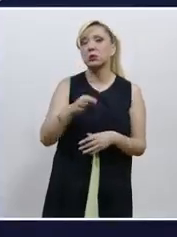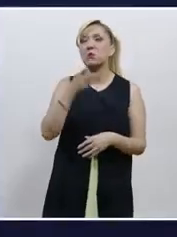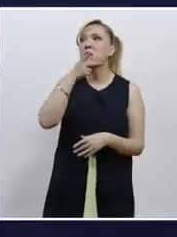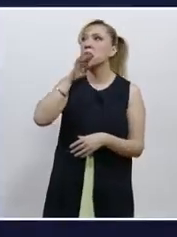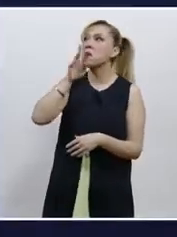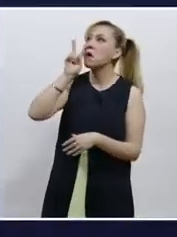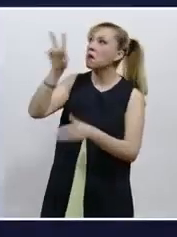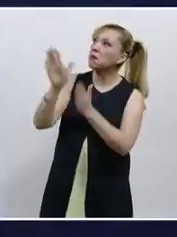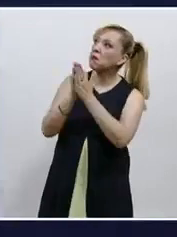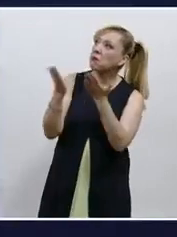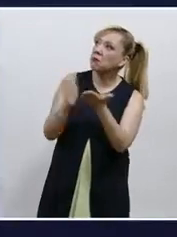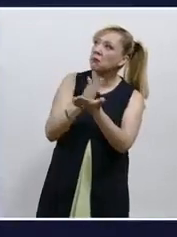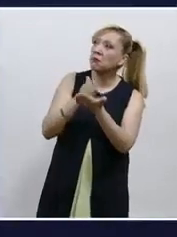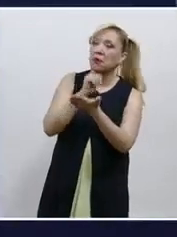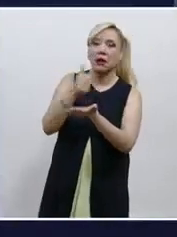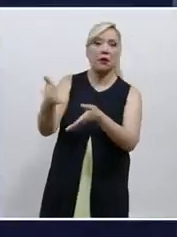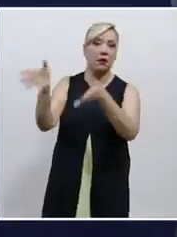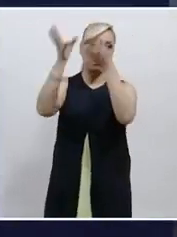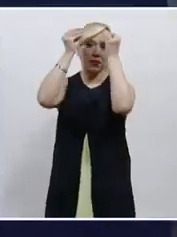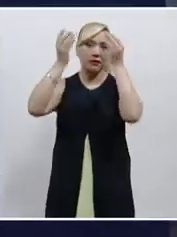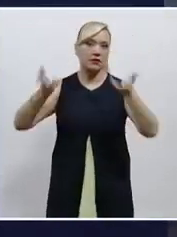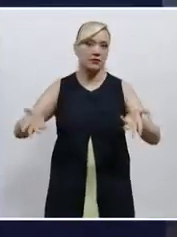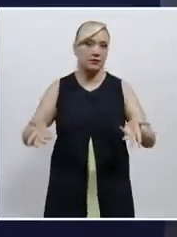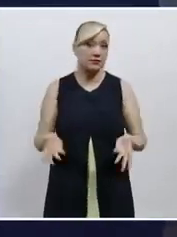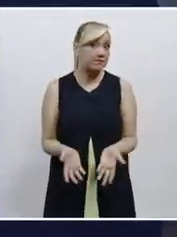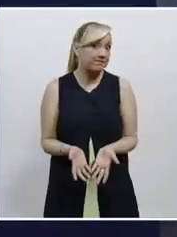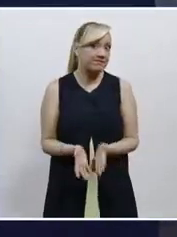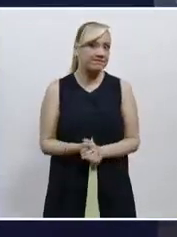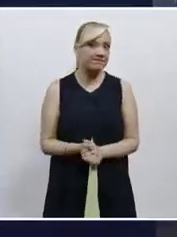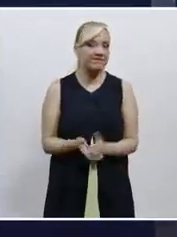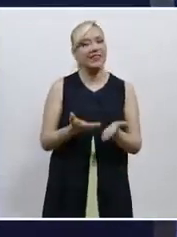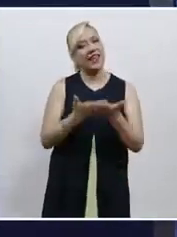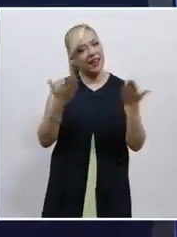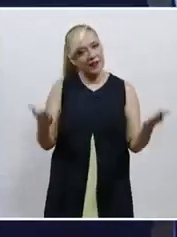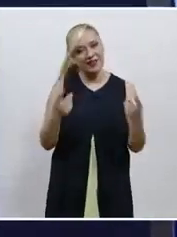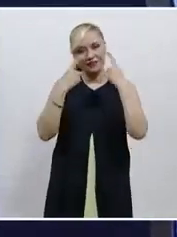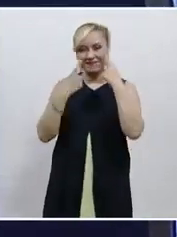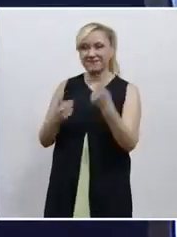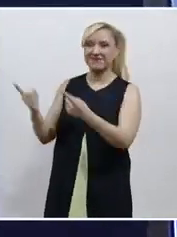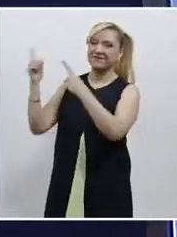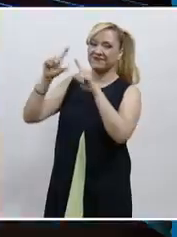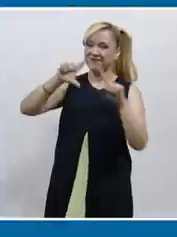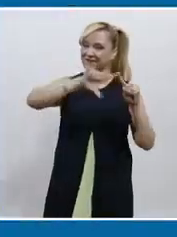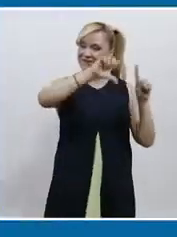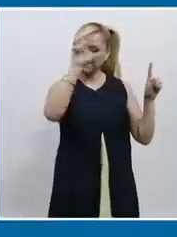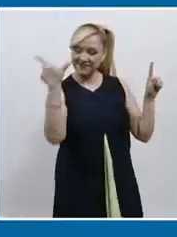Vamos ahora a conocer la información más destacada hasta el momento en territorio nacional en las breves de México.